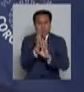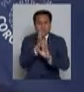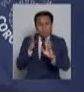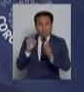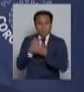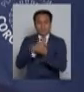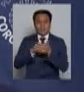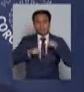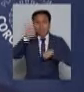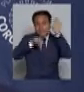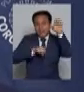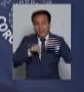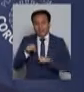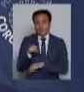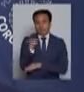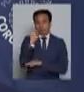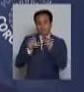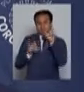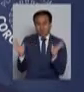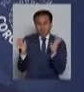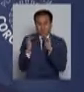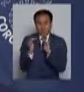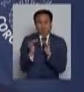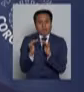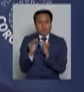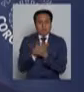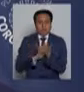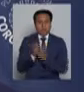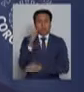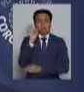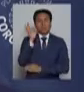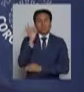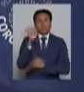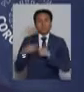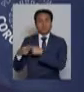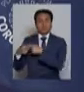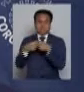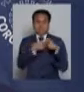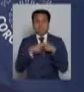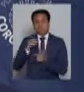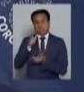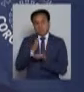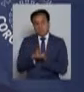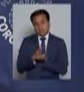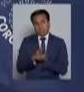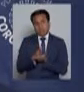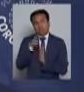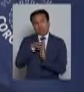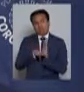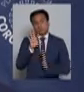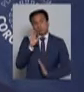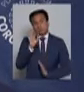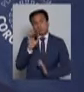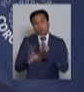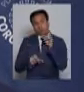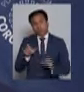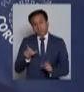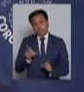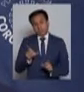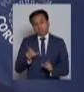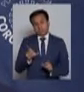en un supermercado, en una reunión social, en fin, entendiendo que estas reuniones sociales tienen que ser menores de 50 personas,